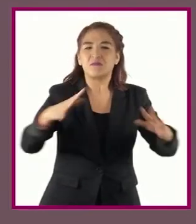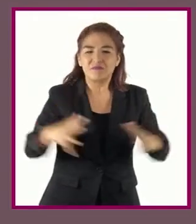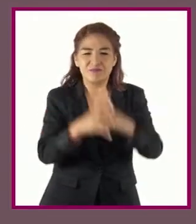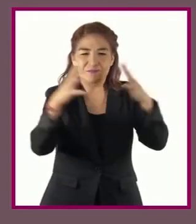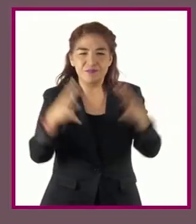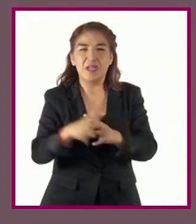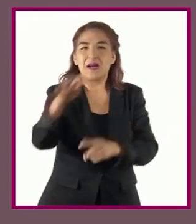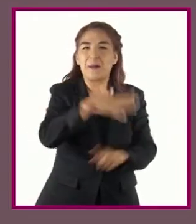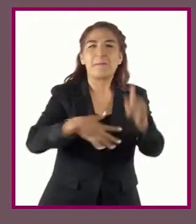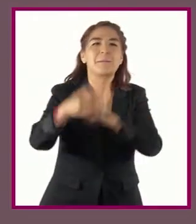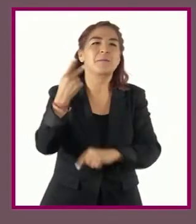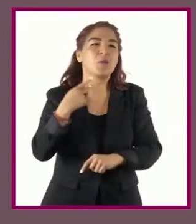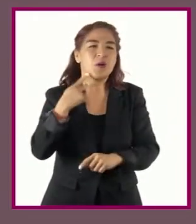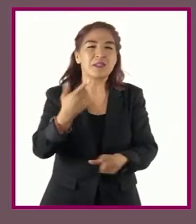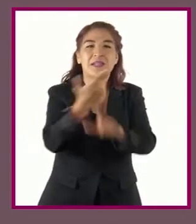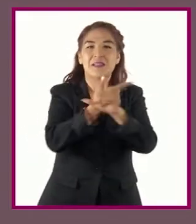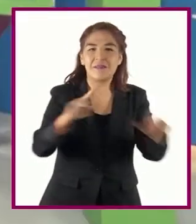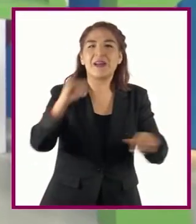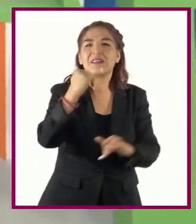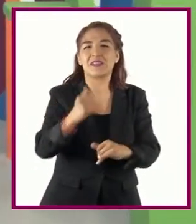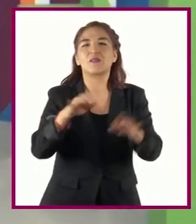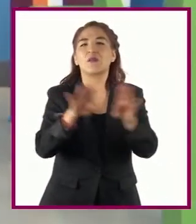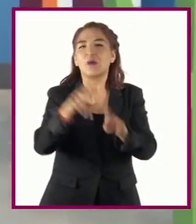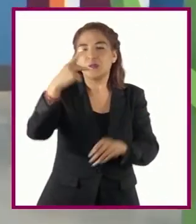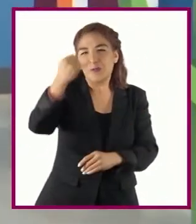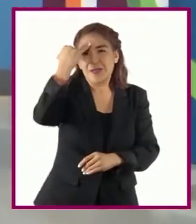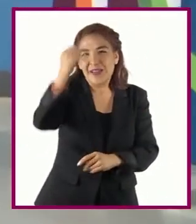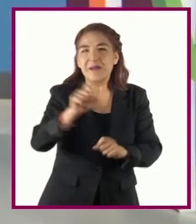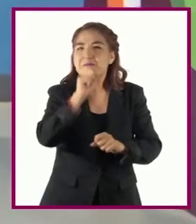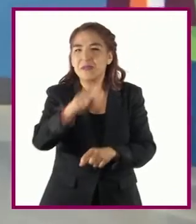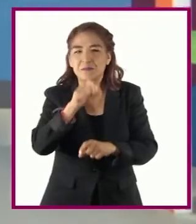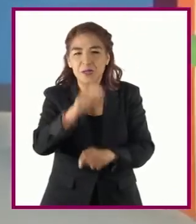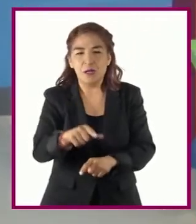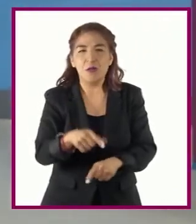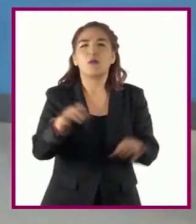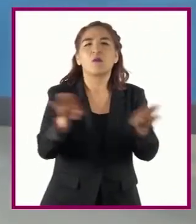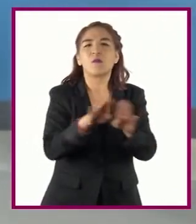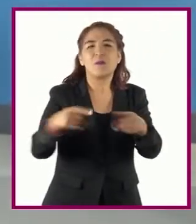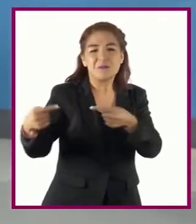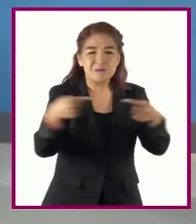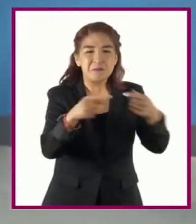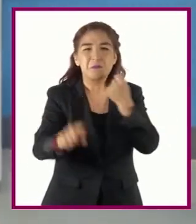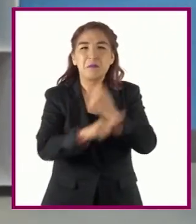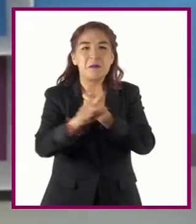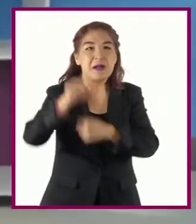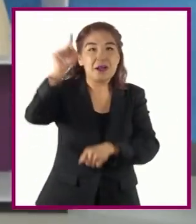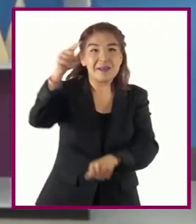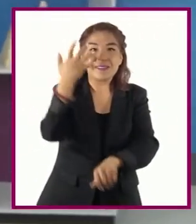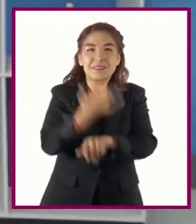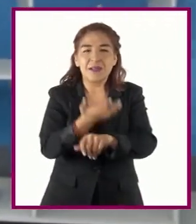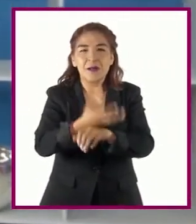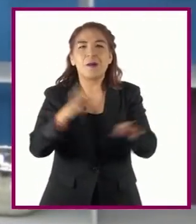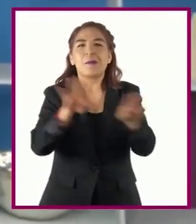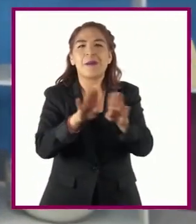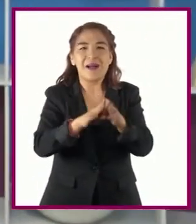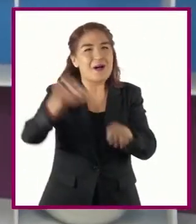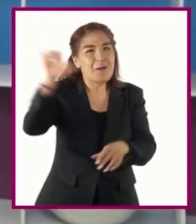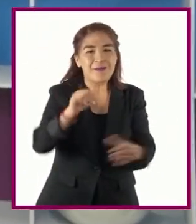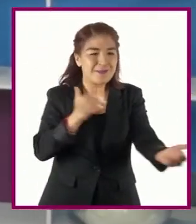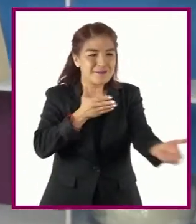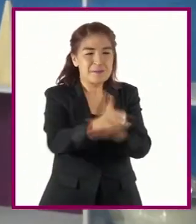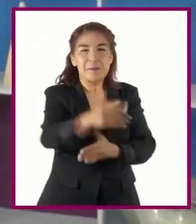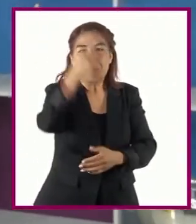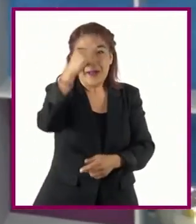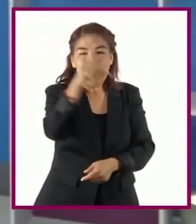entre políticos liberales y conservadores. La inestabilidad motivó a los Estados Unidos de América a intervenir